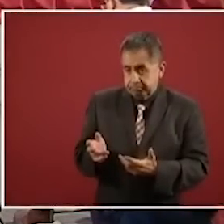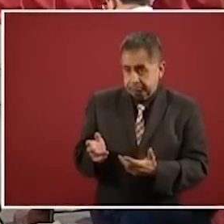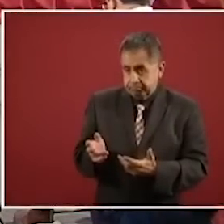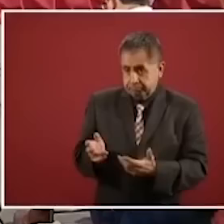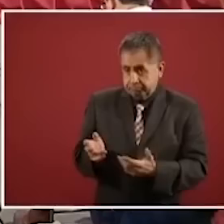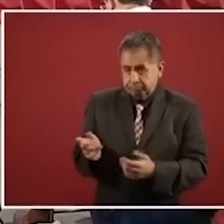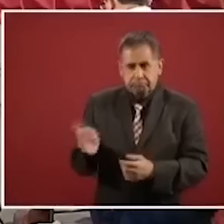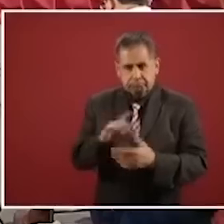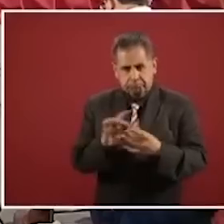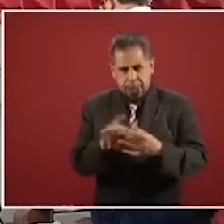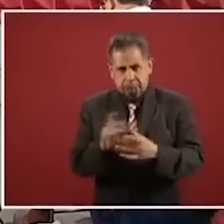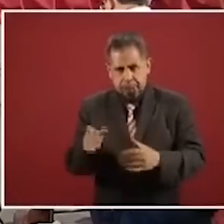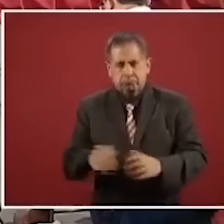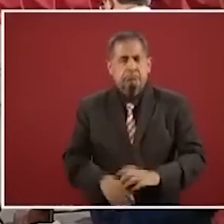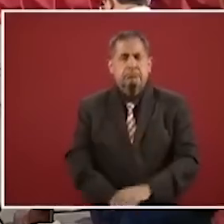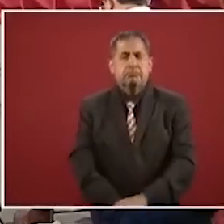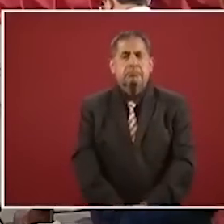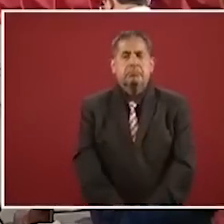tú lo puedes explicar.